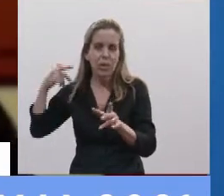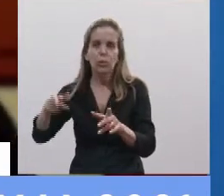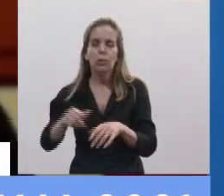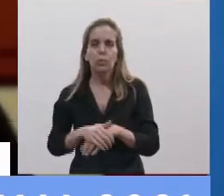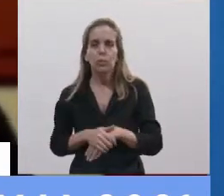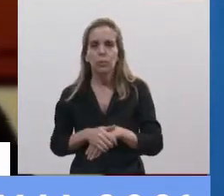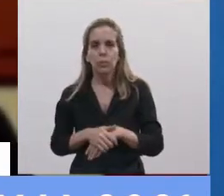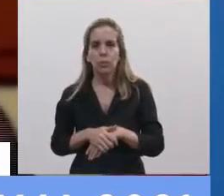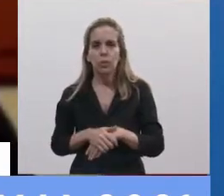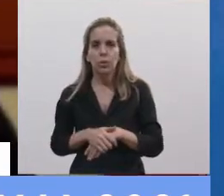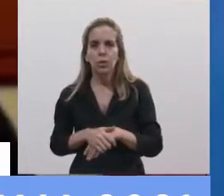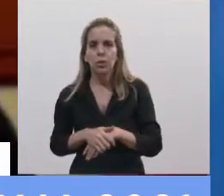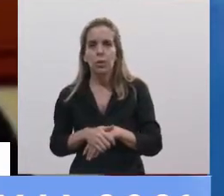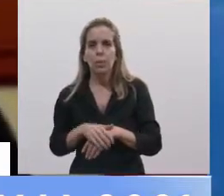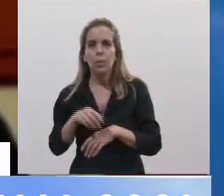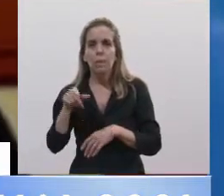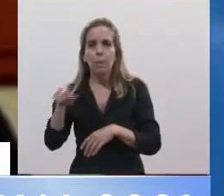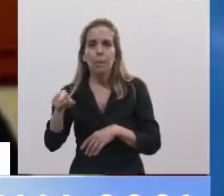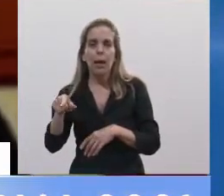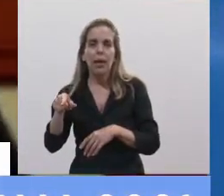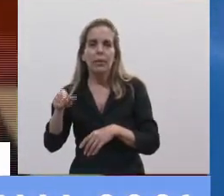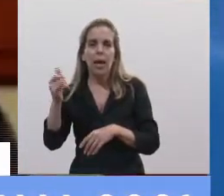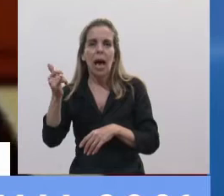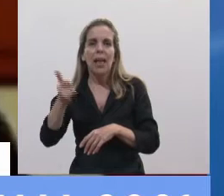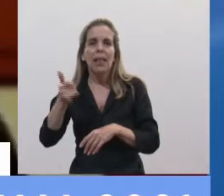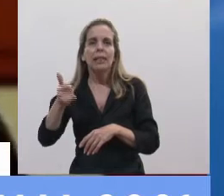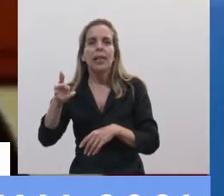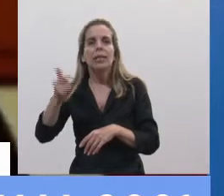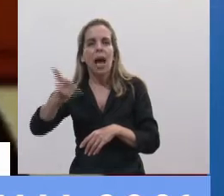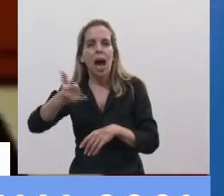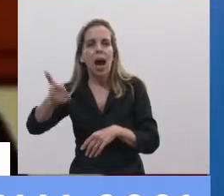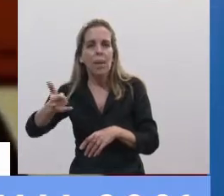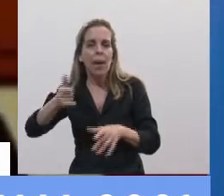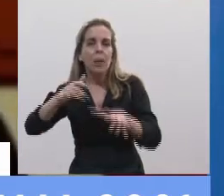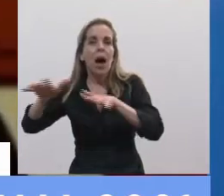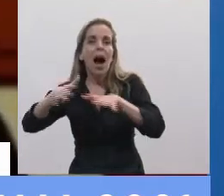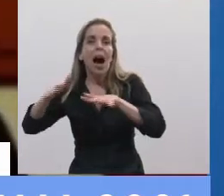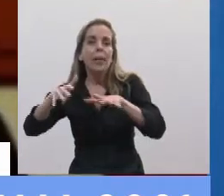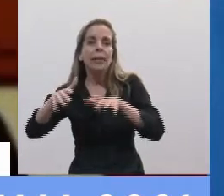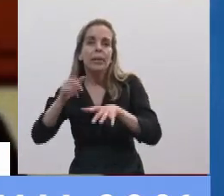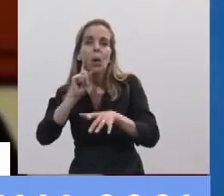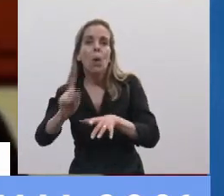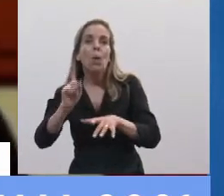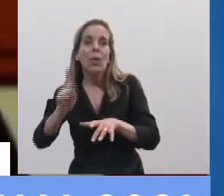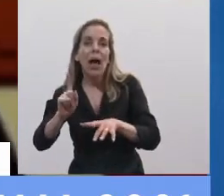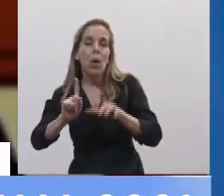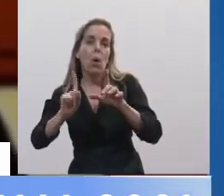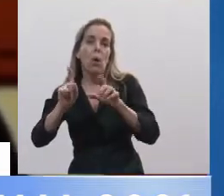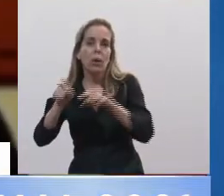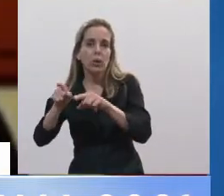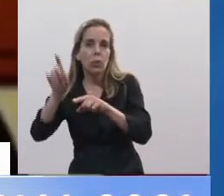felicidad, en donde se ponen muchas obras, que está bien, pero a veces hay que tener cuidado de que eso no sean